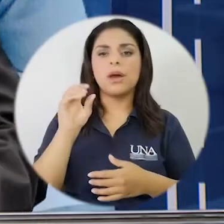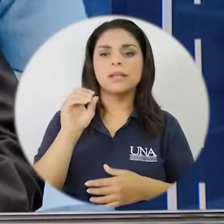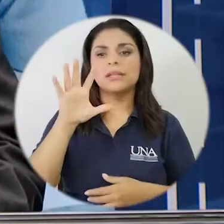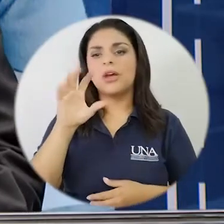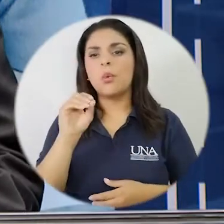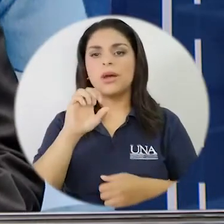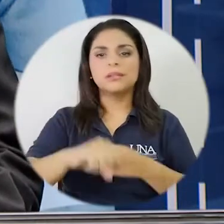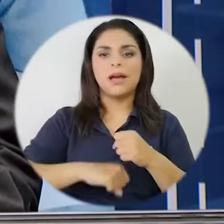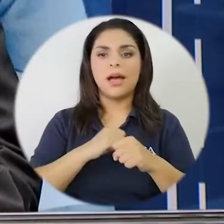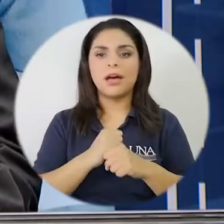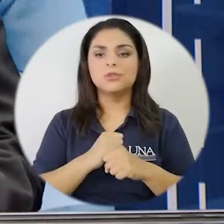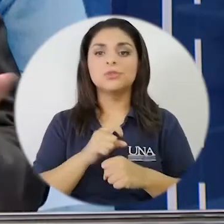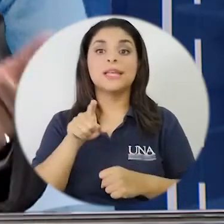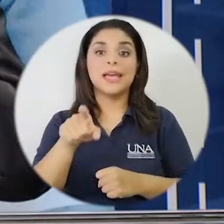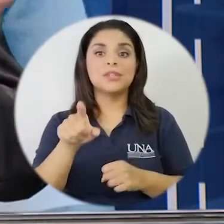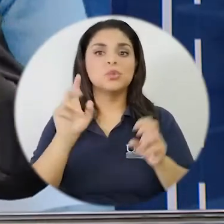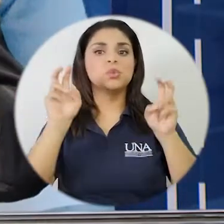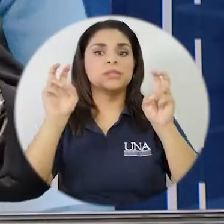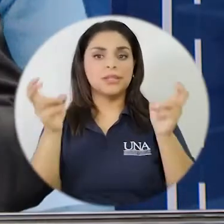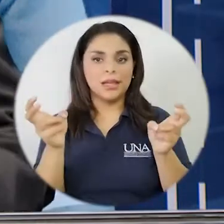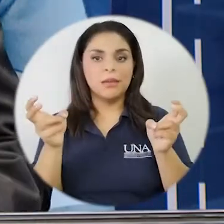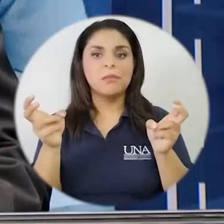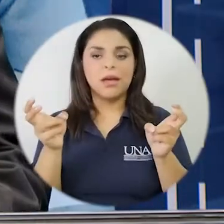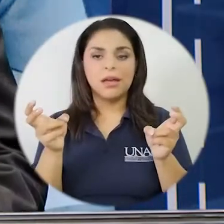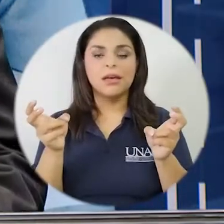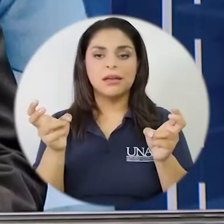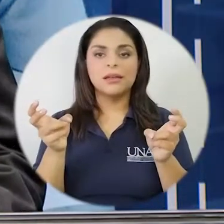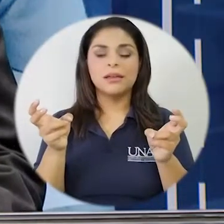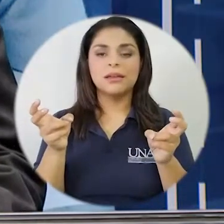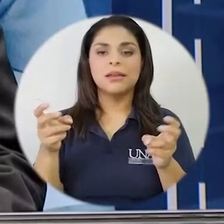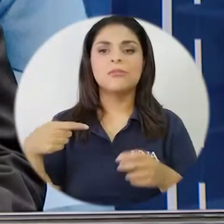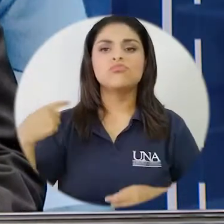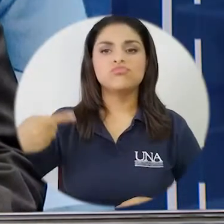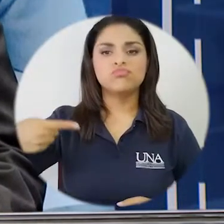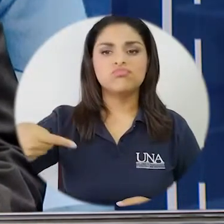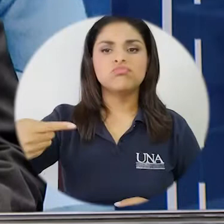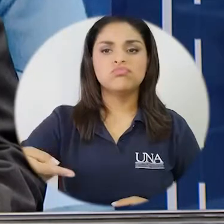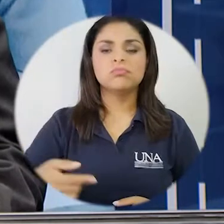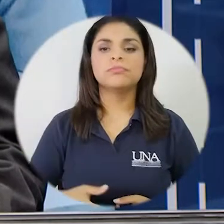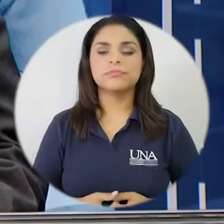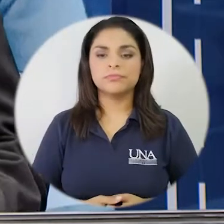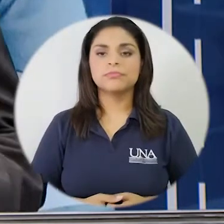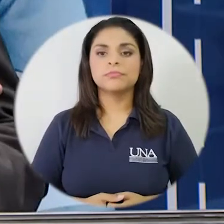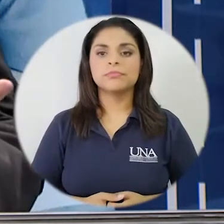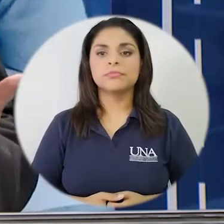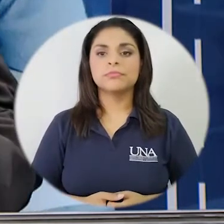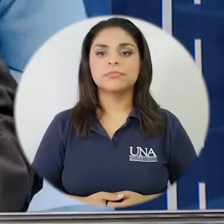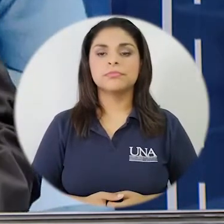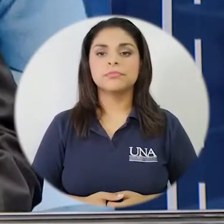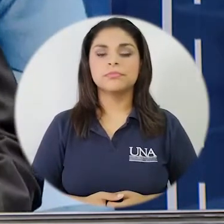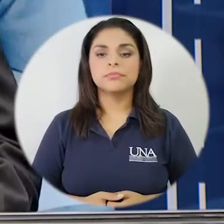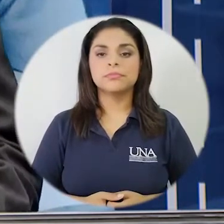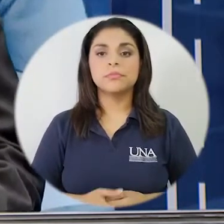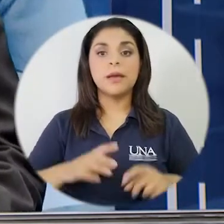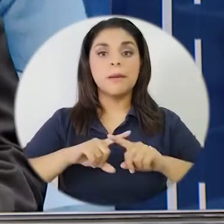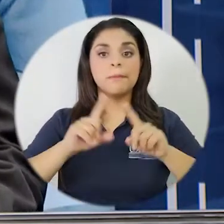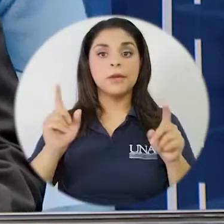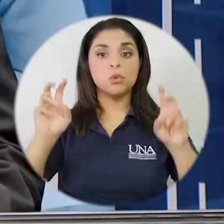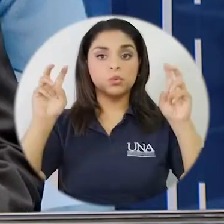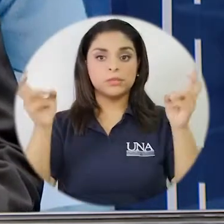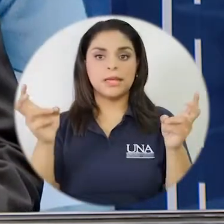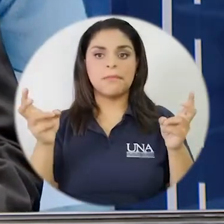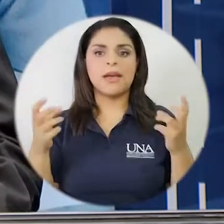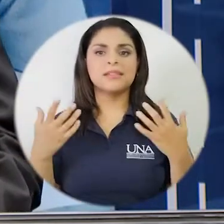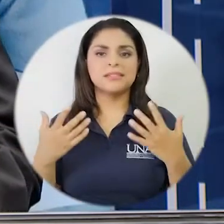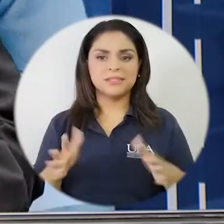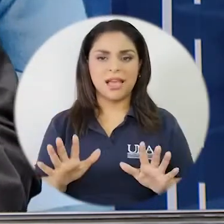40, 50 años, es un tema que ha estado muy, muy recurrente. Sí, veámoslo así,